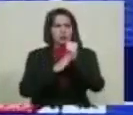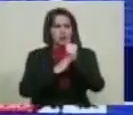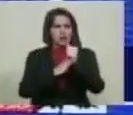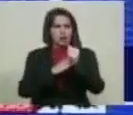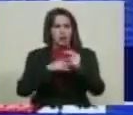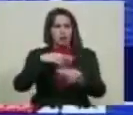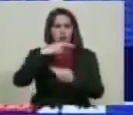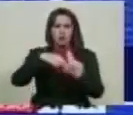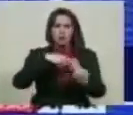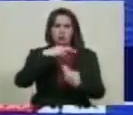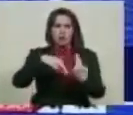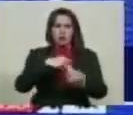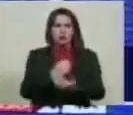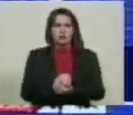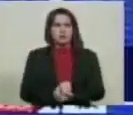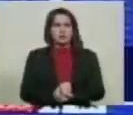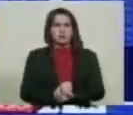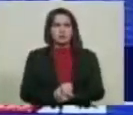revolucionario